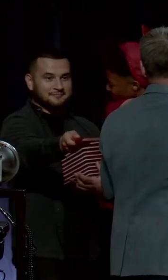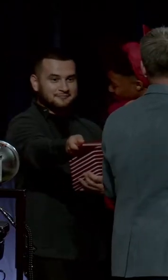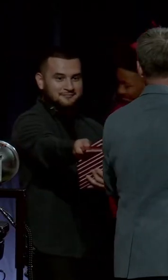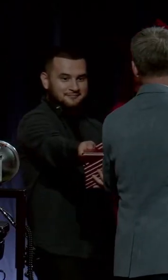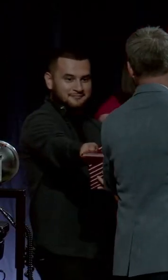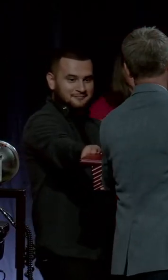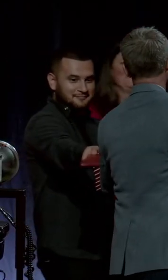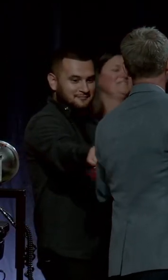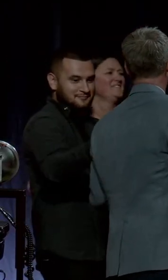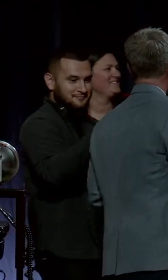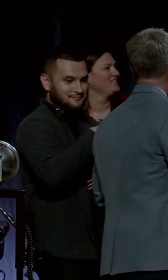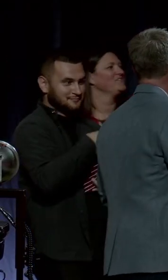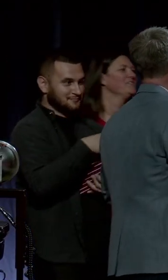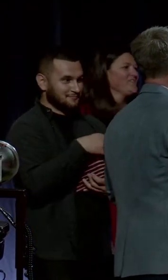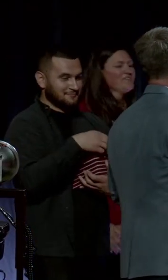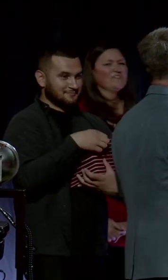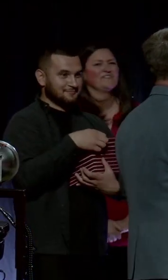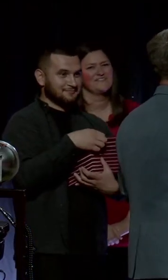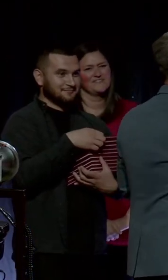Galilea Medina Monsivais.